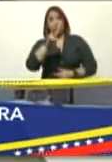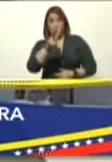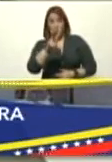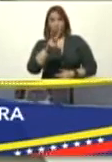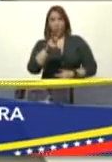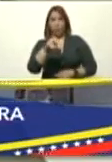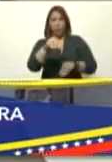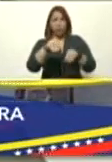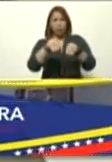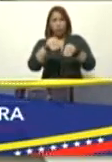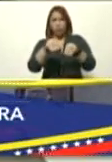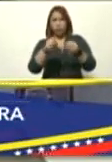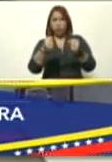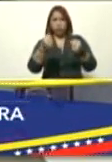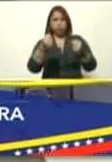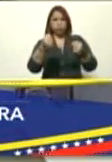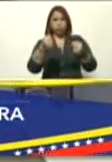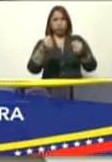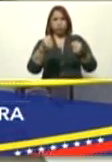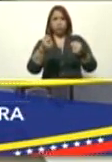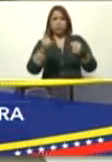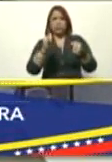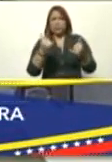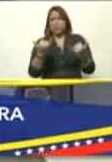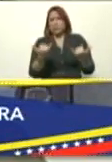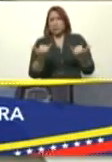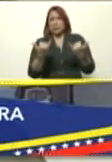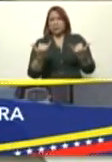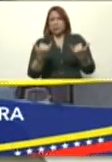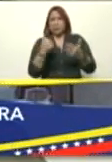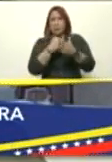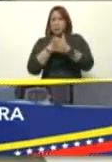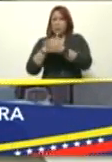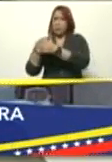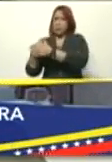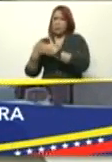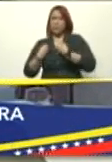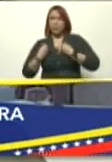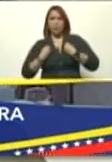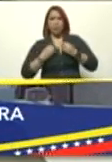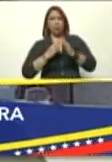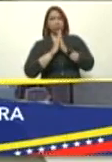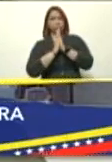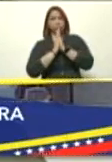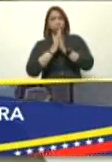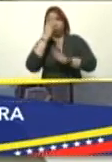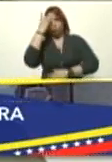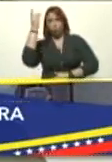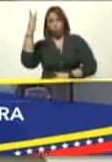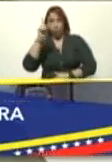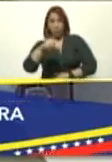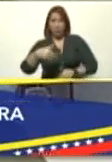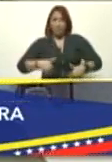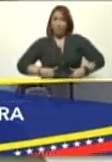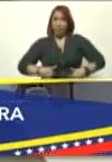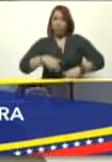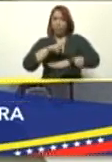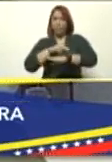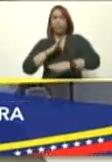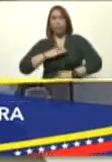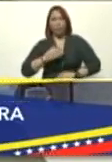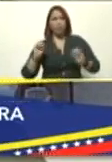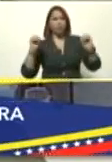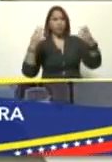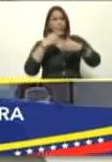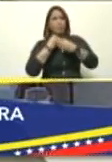pilotos que están luchando por su vida. Con el favor de Dios y el esfuerzo de los médicos, podremos salvar su